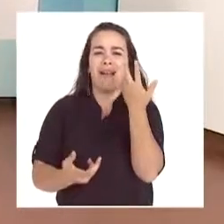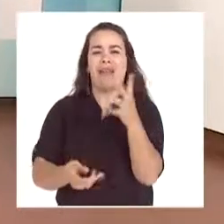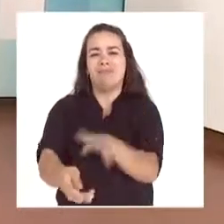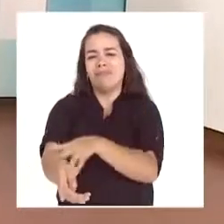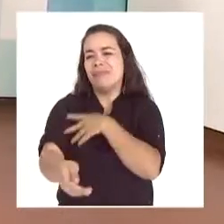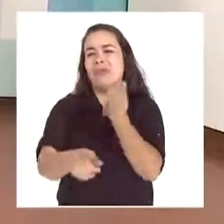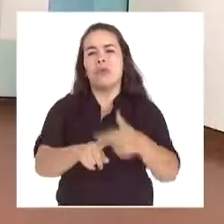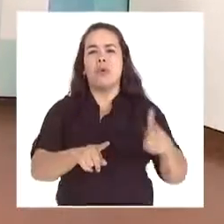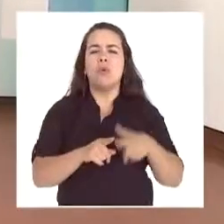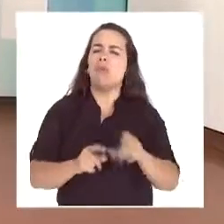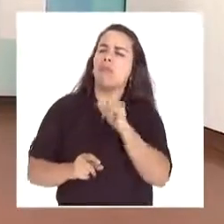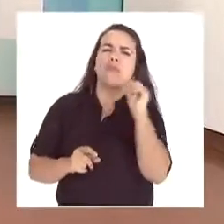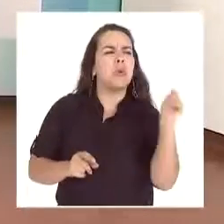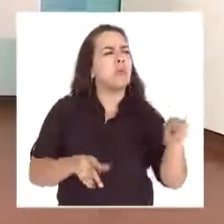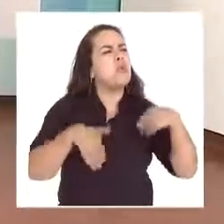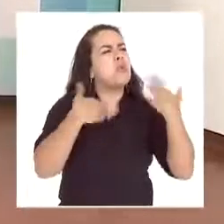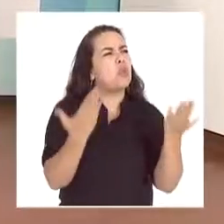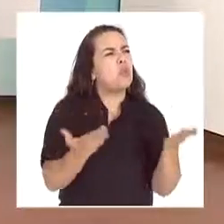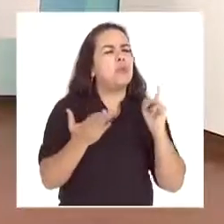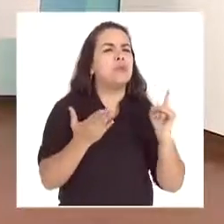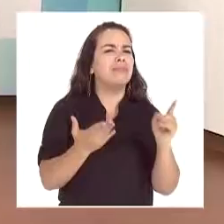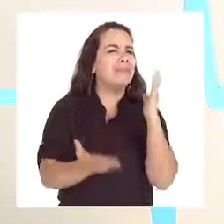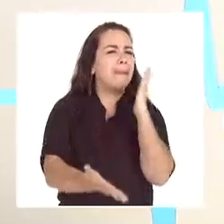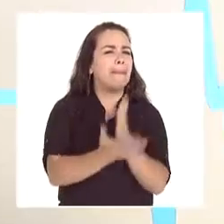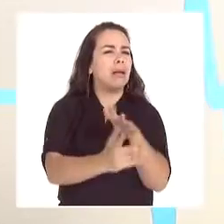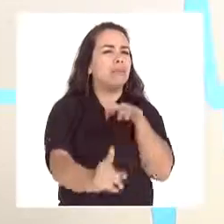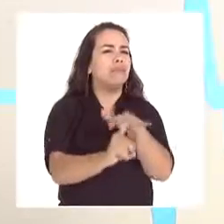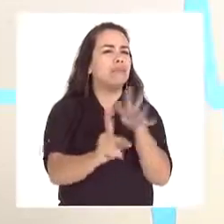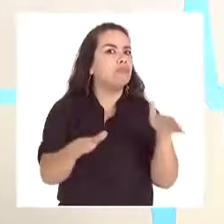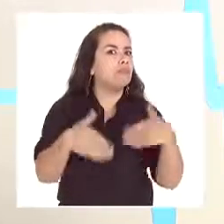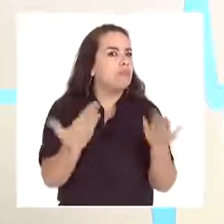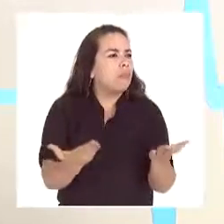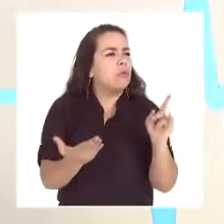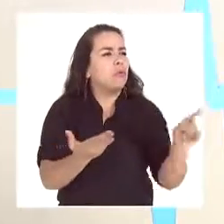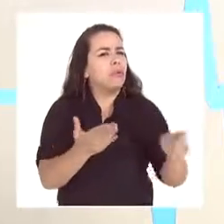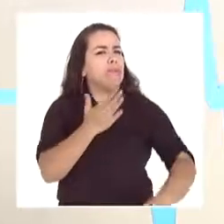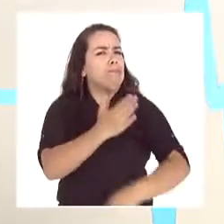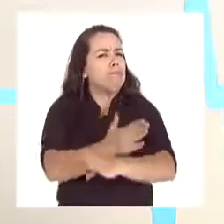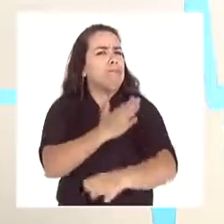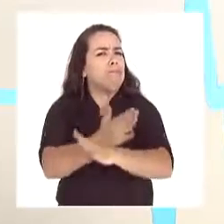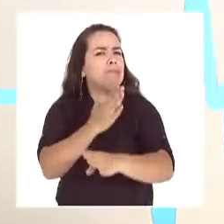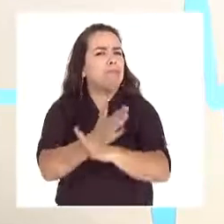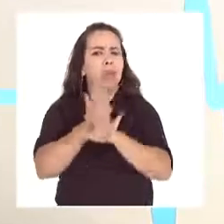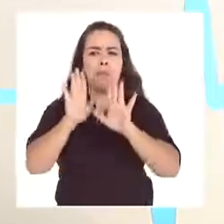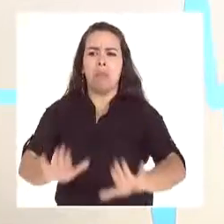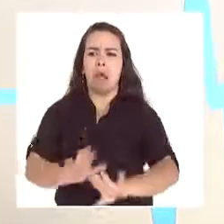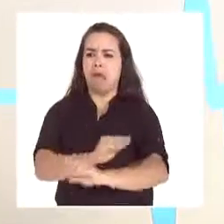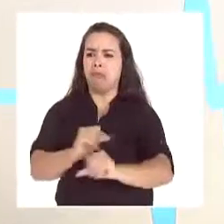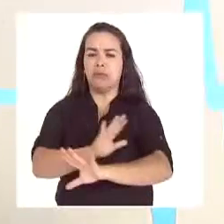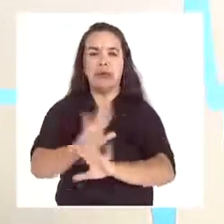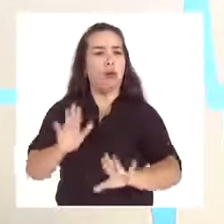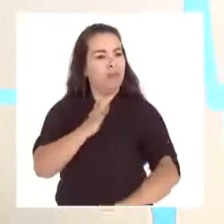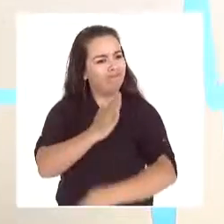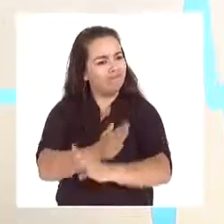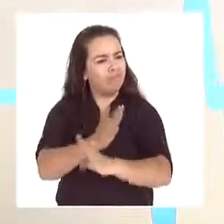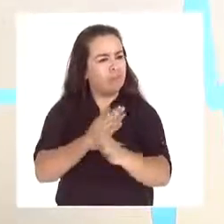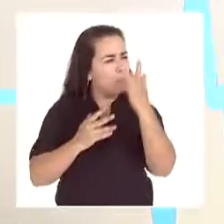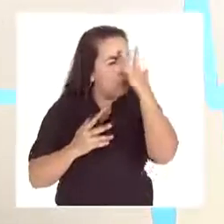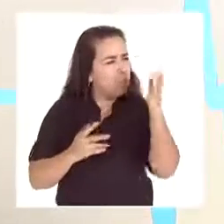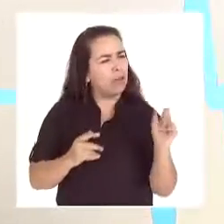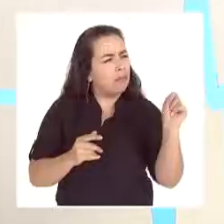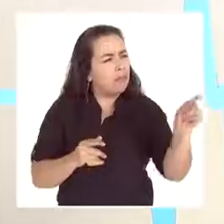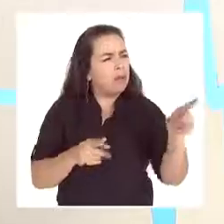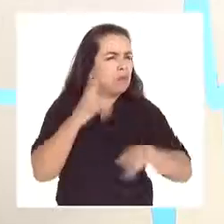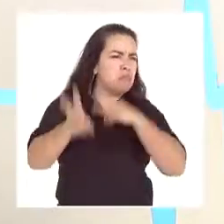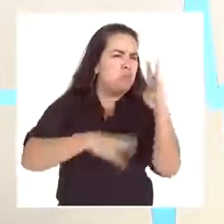nos cuente qué hay detrás de todo eso, qué es lo que pasa realmente y por qué sigue siendo una patología tan frecuente en Colombia